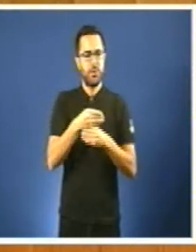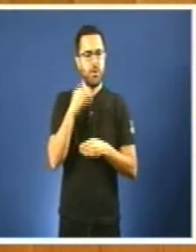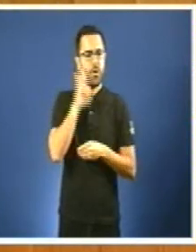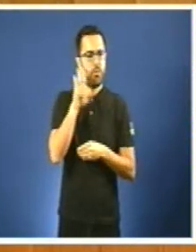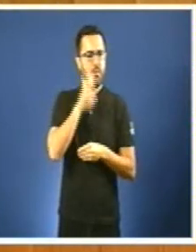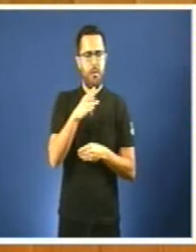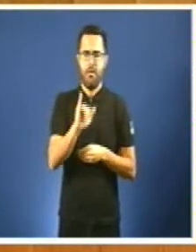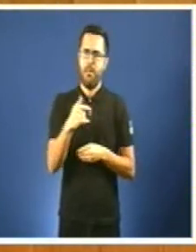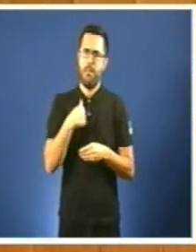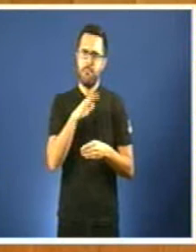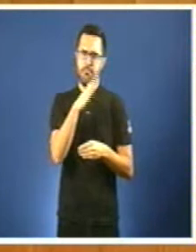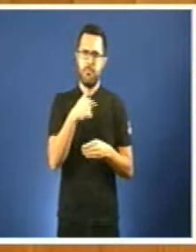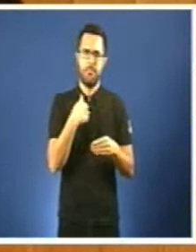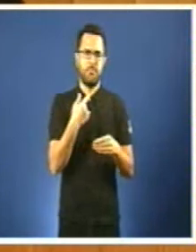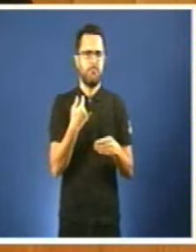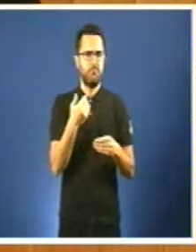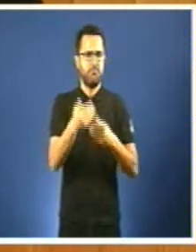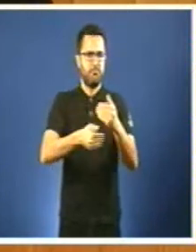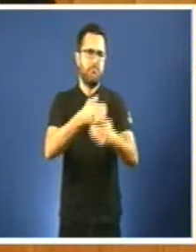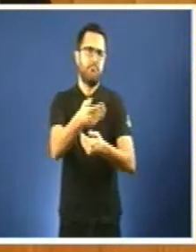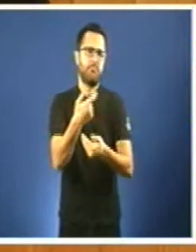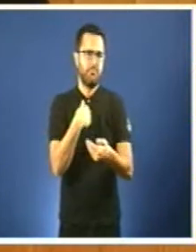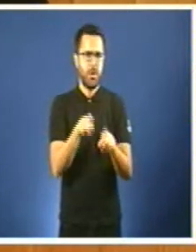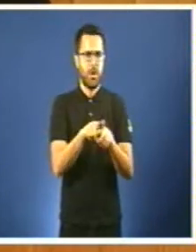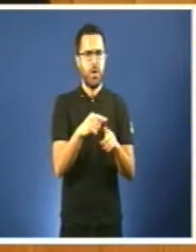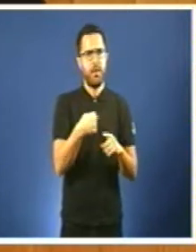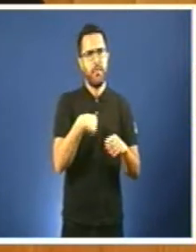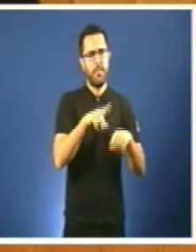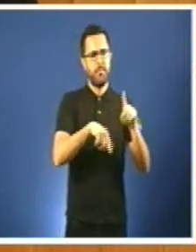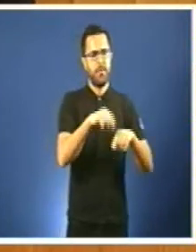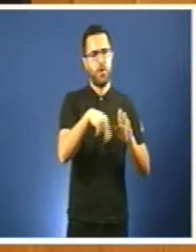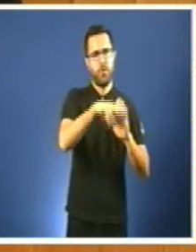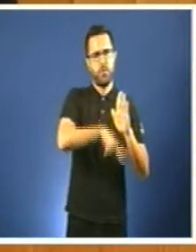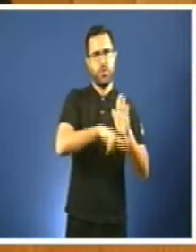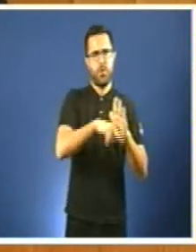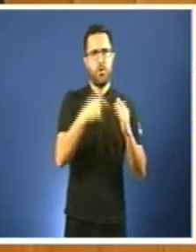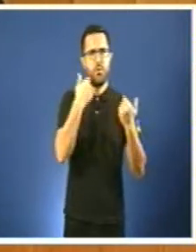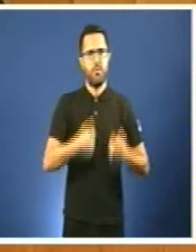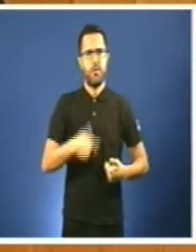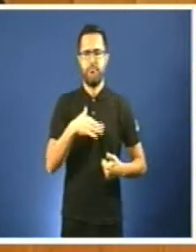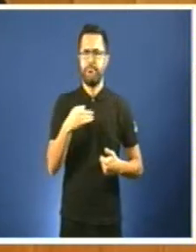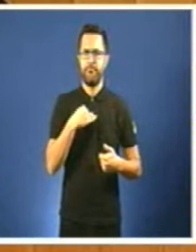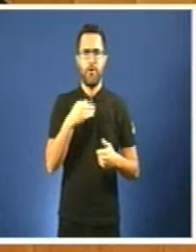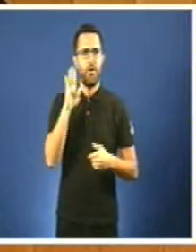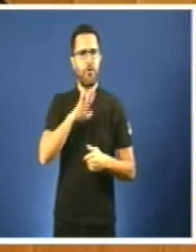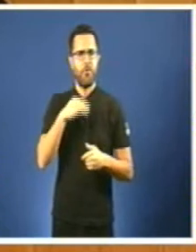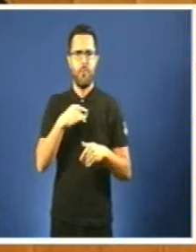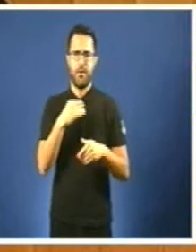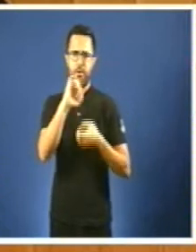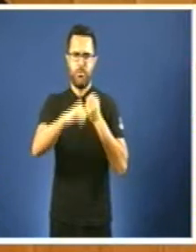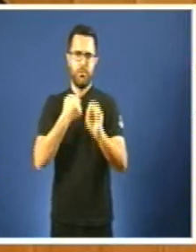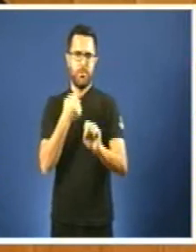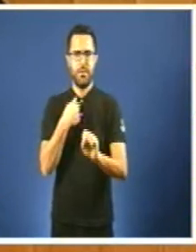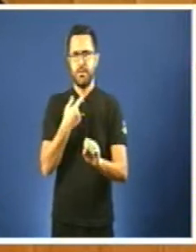moito máis alá da condición humana, de condutas individuais indignas e repudiáveis. A corrupción